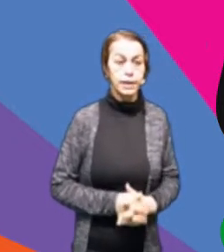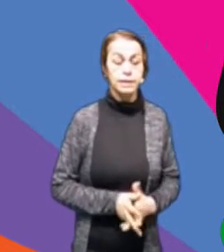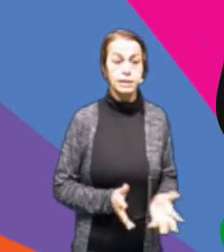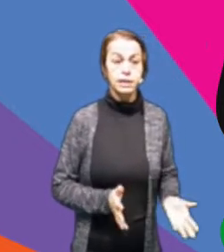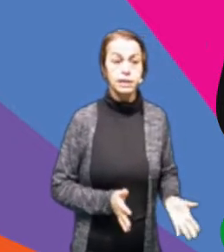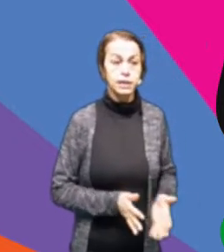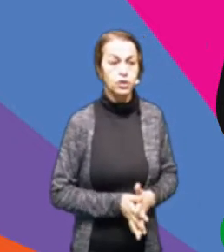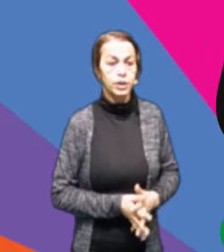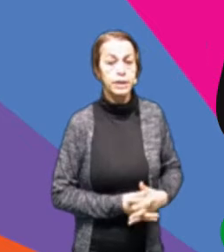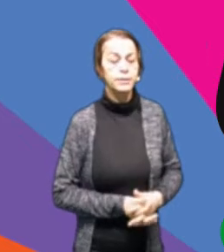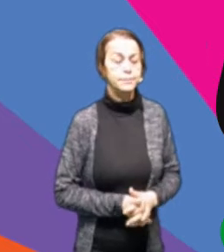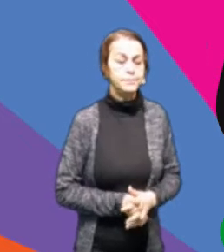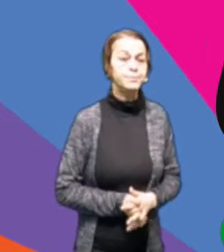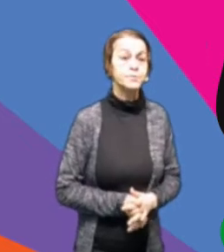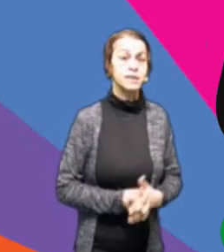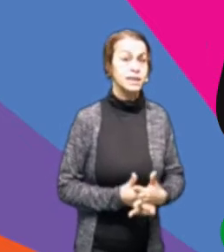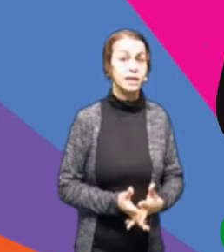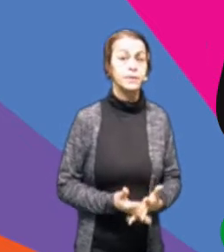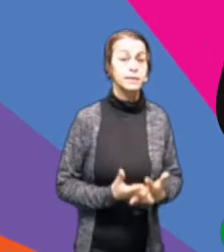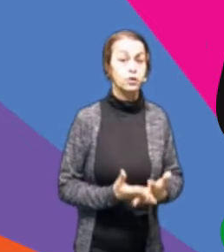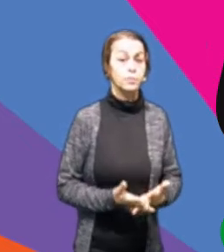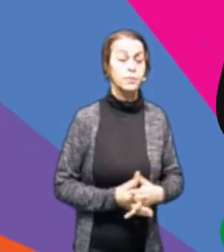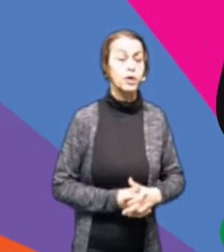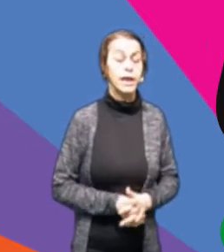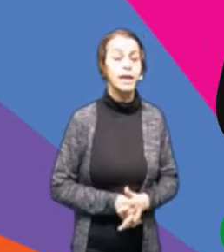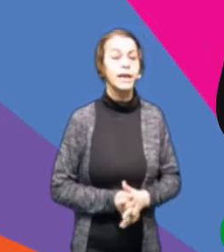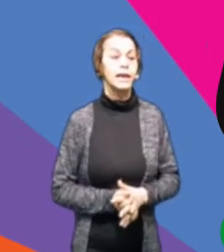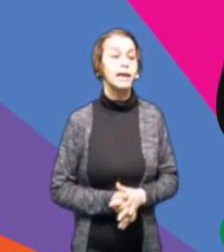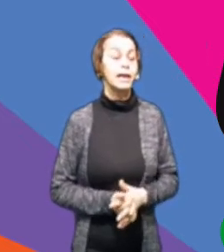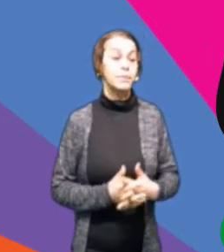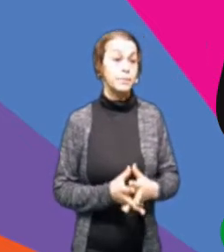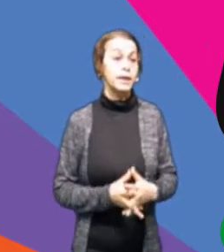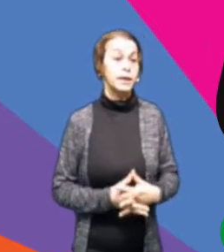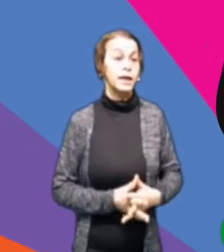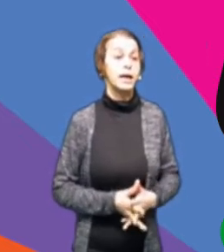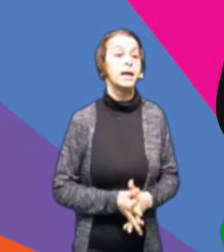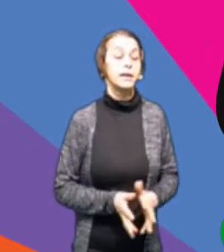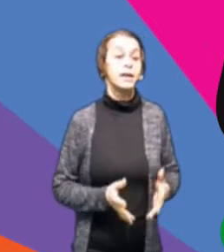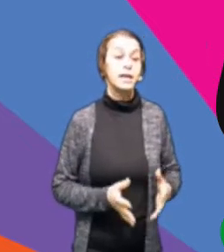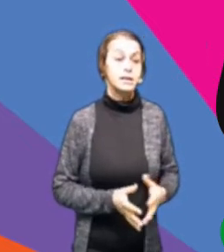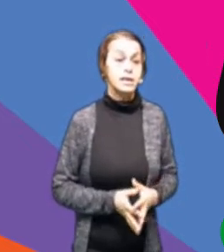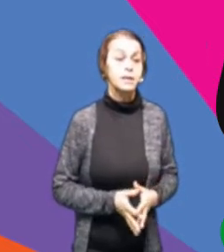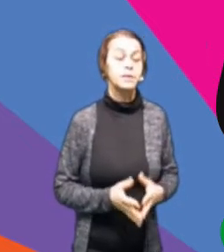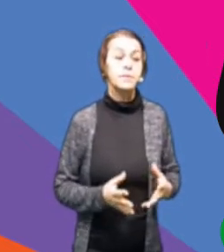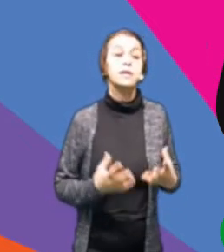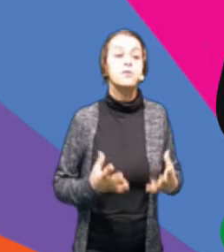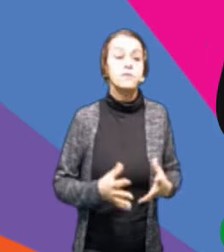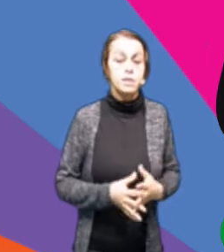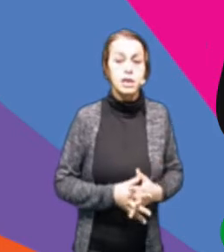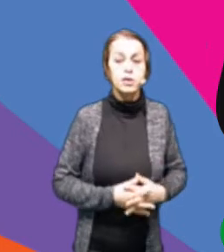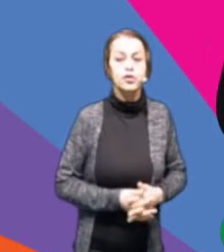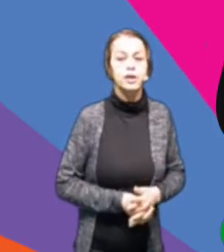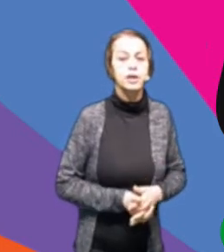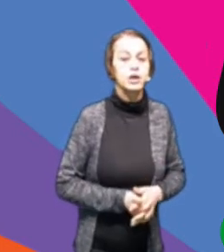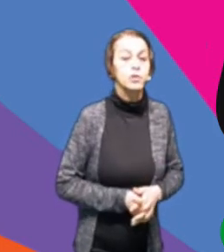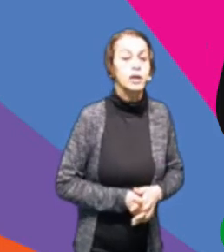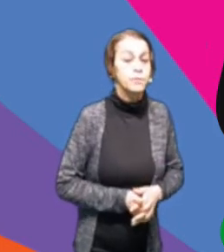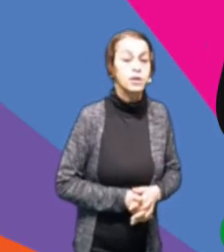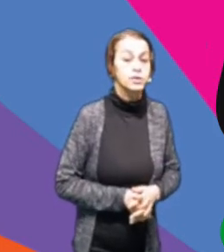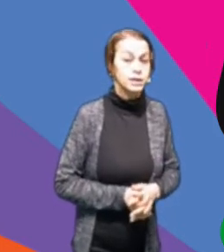país. El día de hoy se celebra, se conmemora la primera marcha, el primer movimiento de Ni